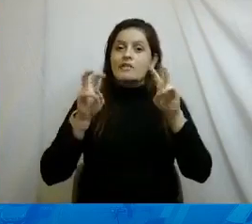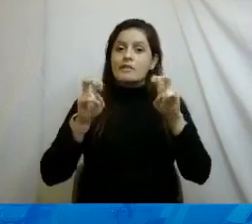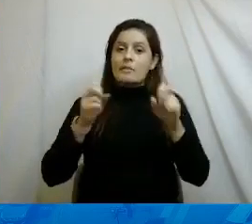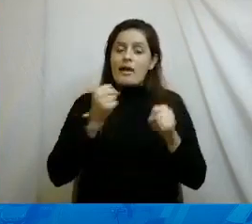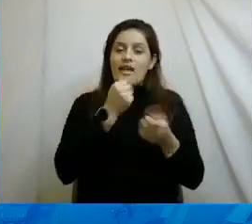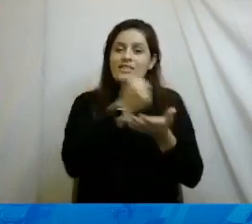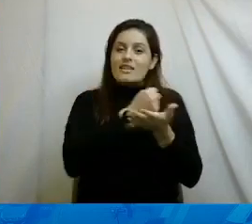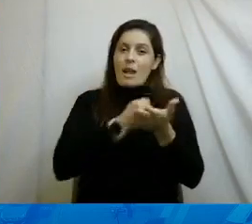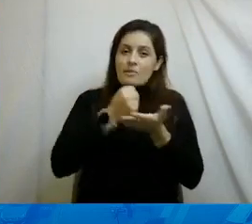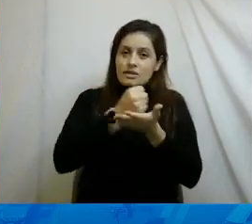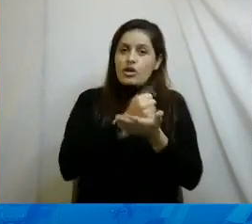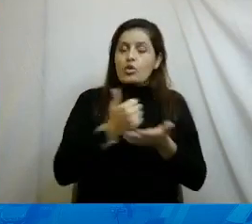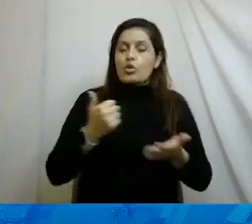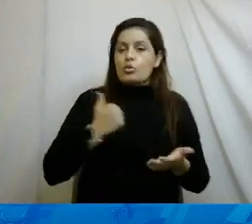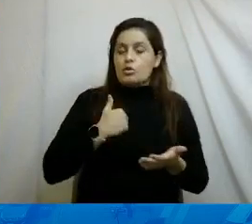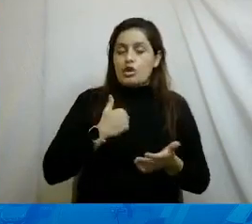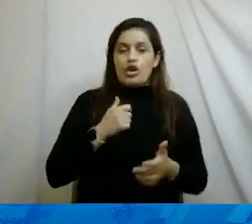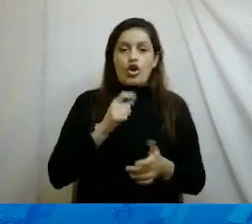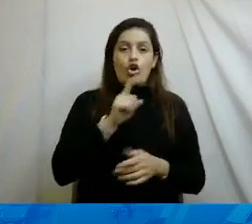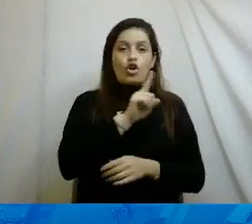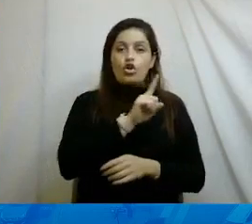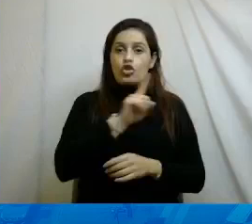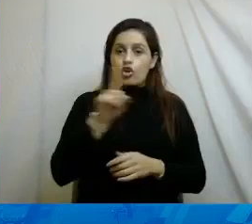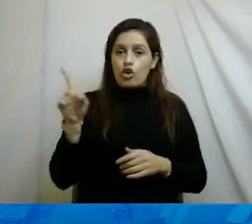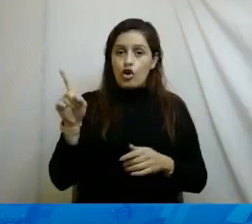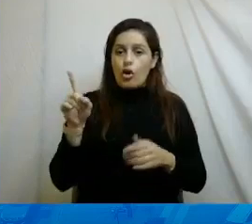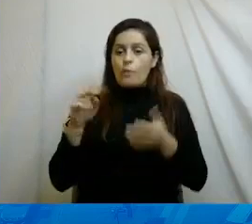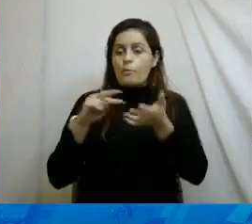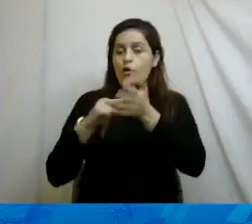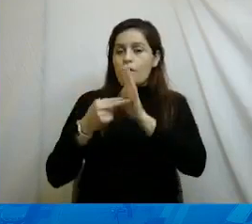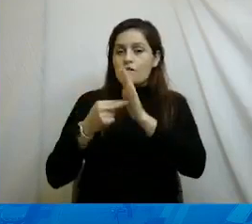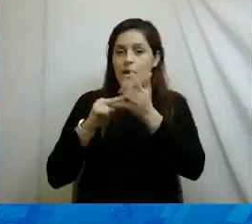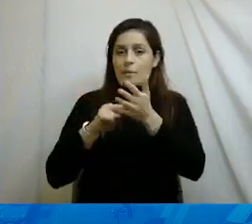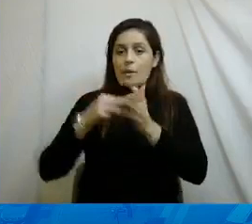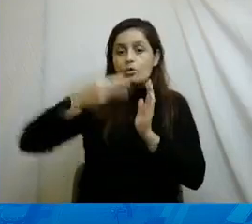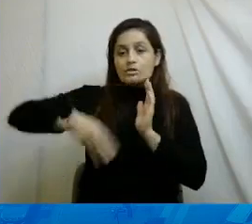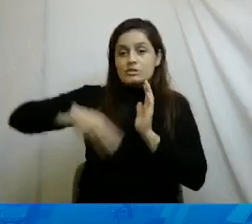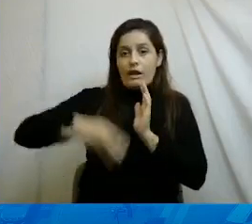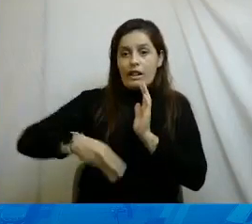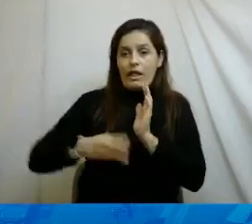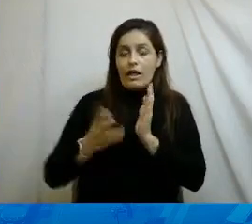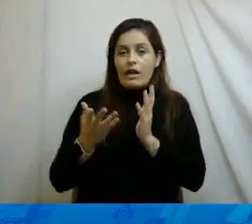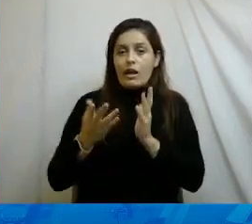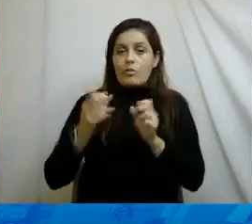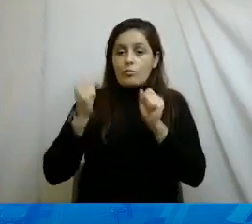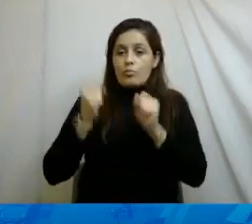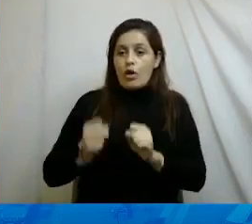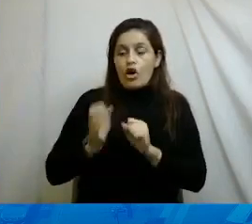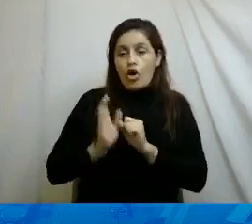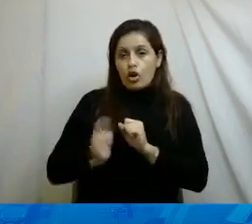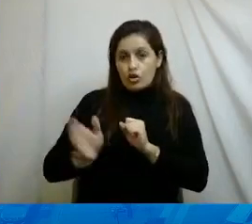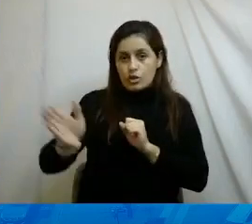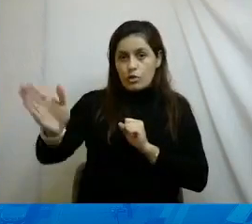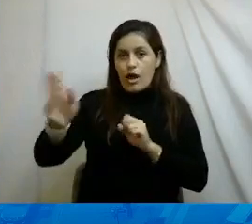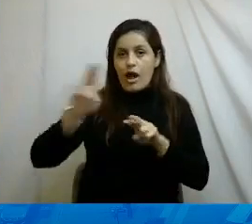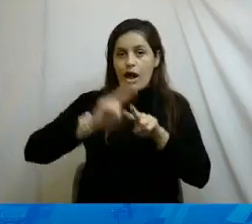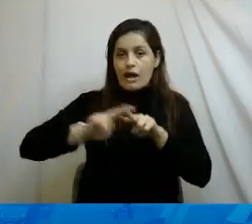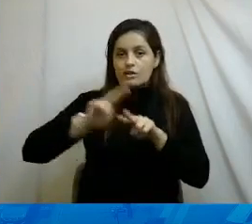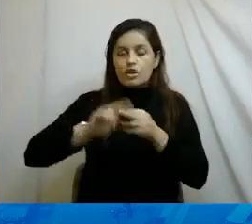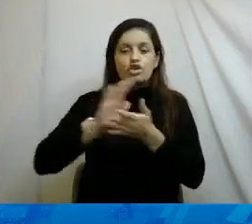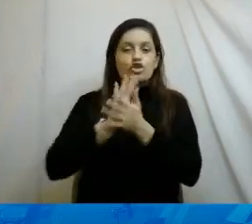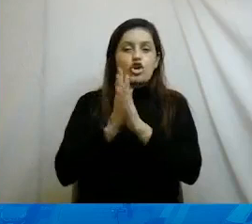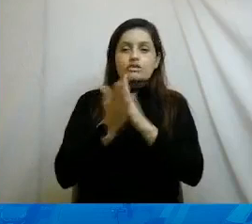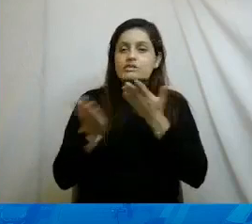hacerlo. Esto en ningún caso va a perjudicar el que como municipalidad podamos seguir recurriendo con todos los servicios